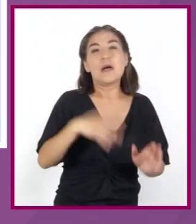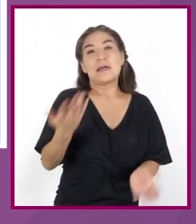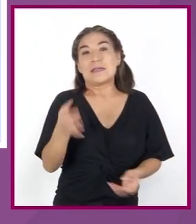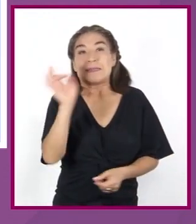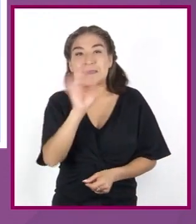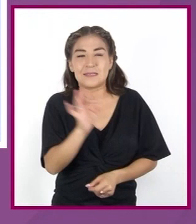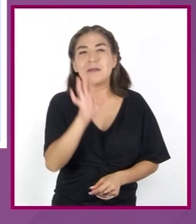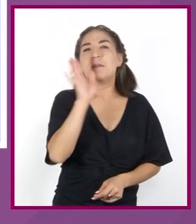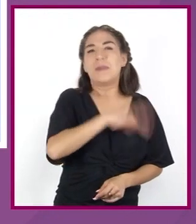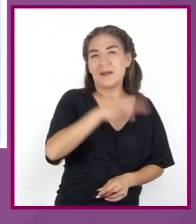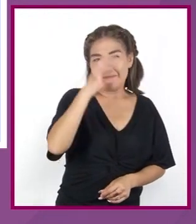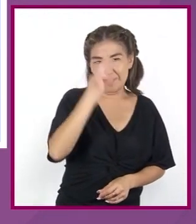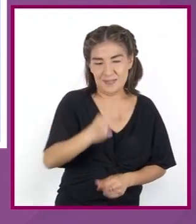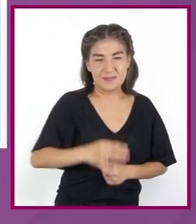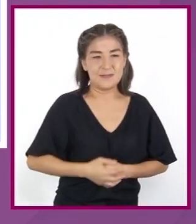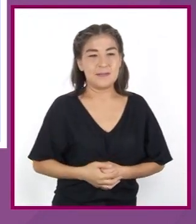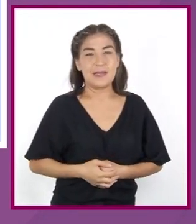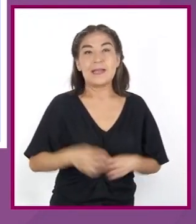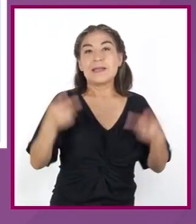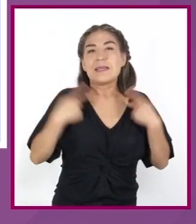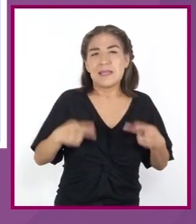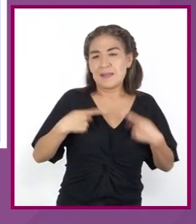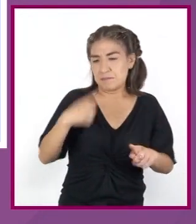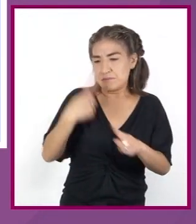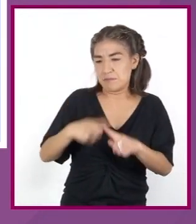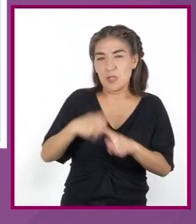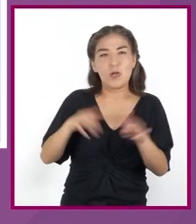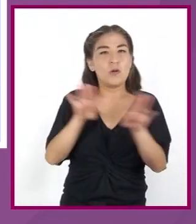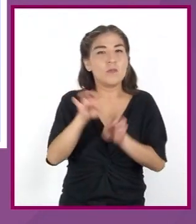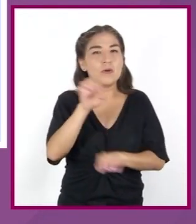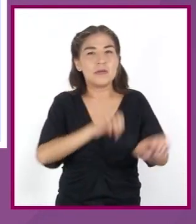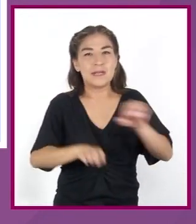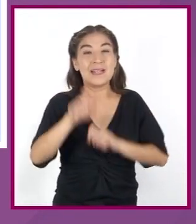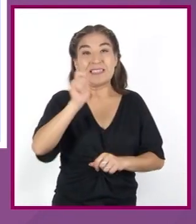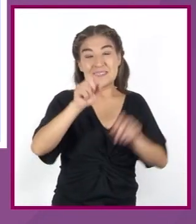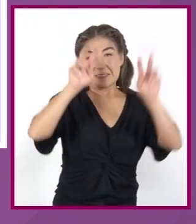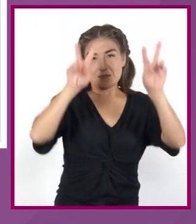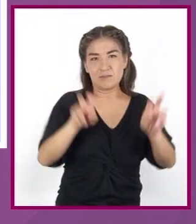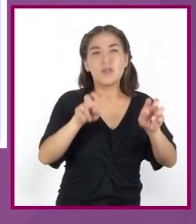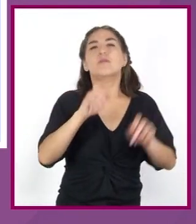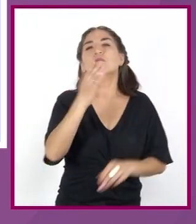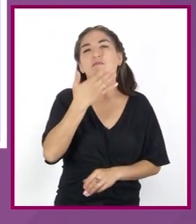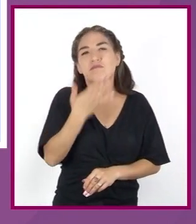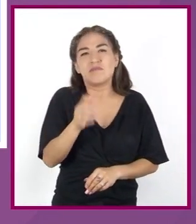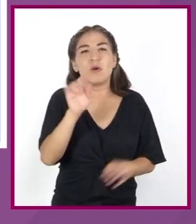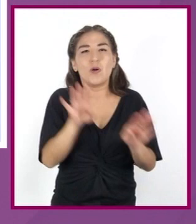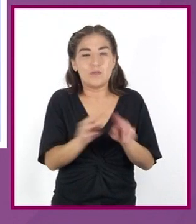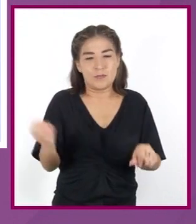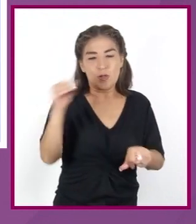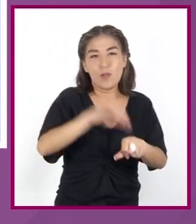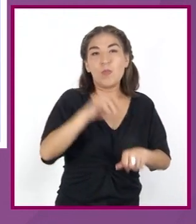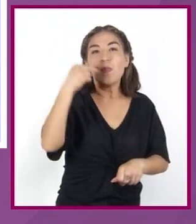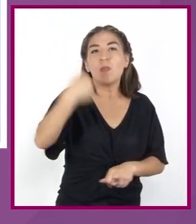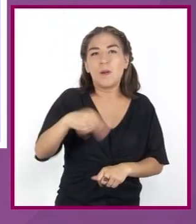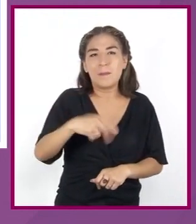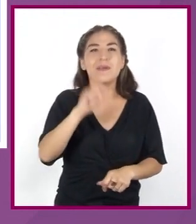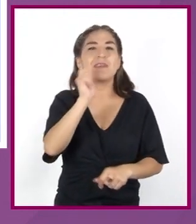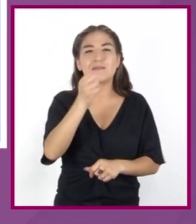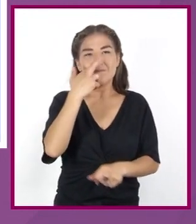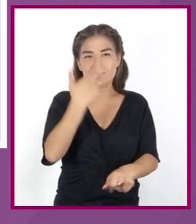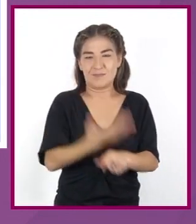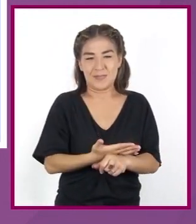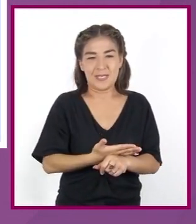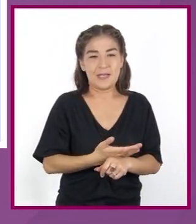de fallas. El suscriptor o la empresa son títulos que se asignan en lugar de los nombres de los involucrados,